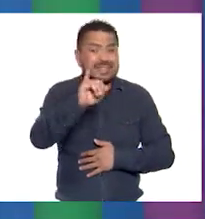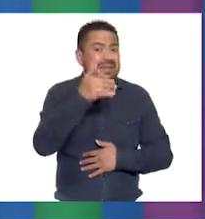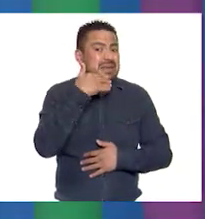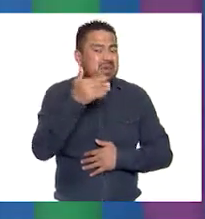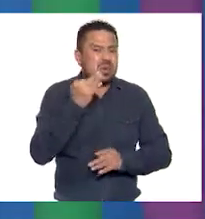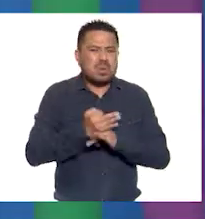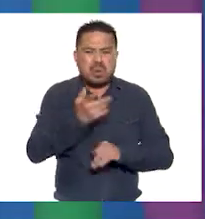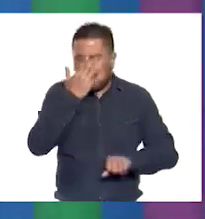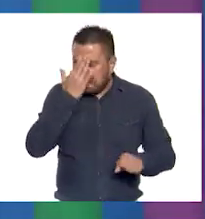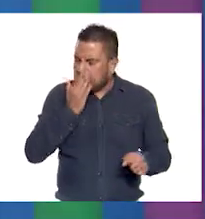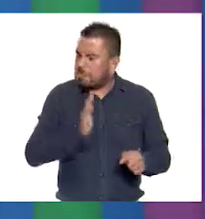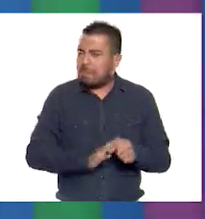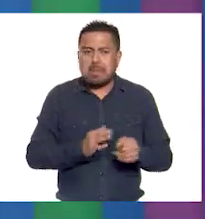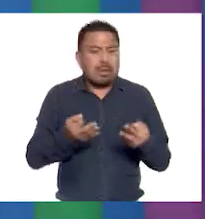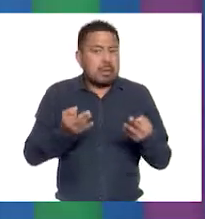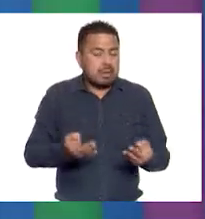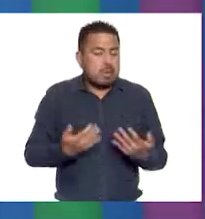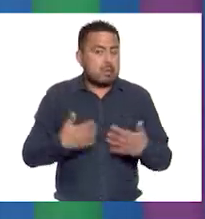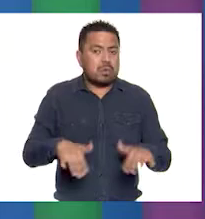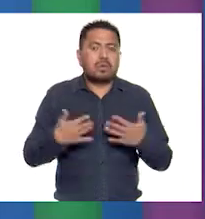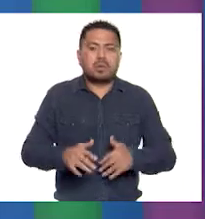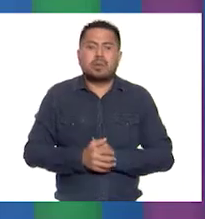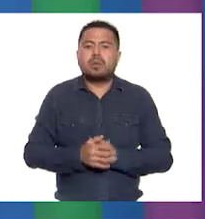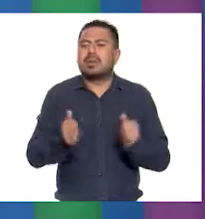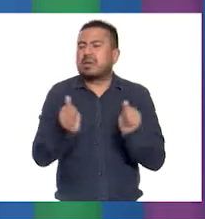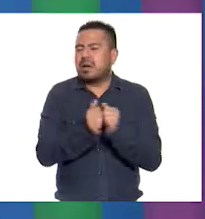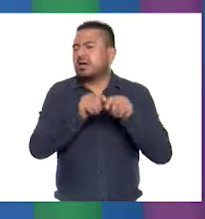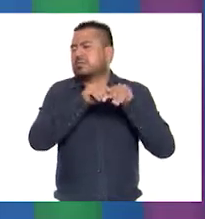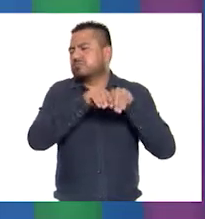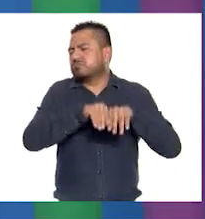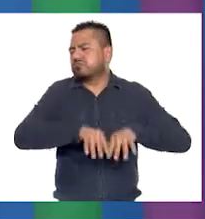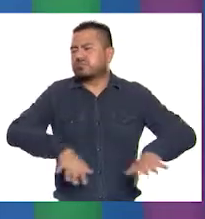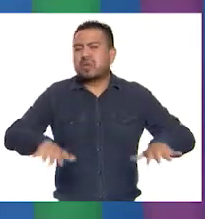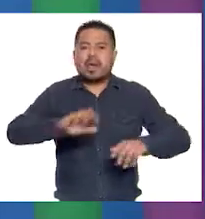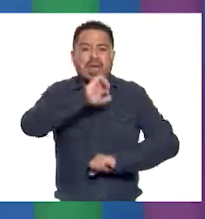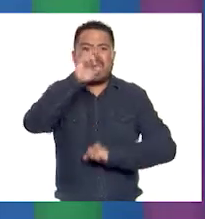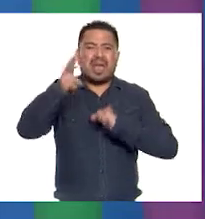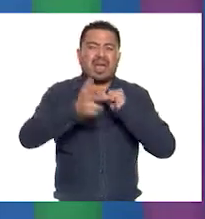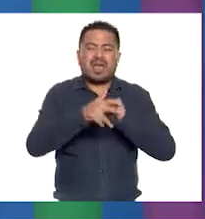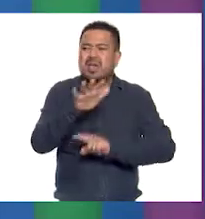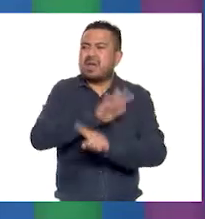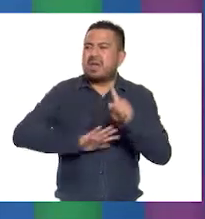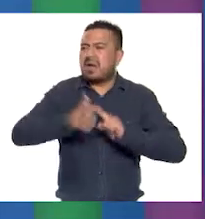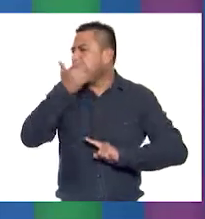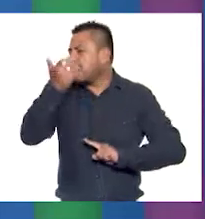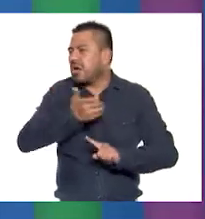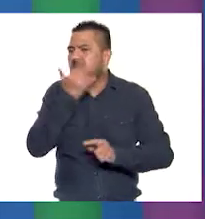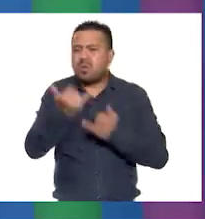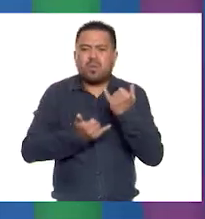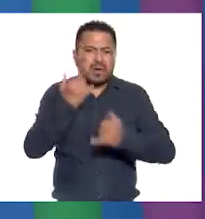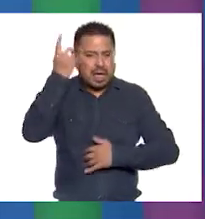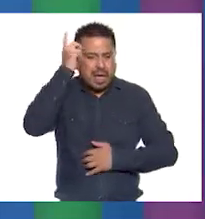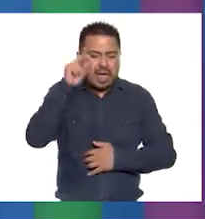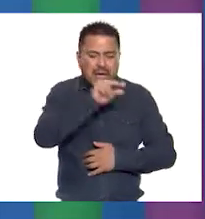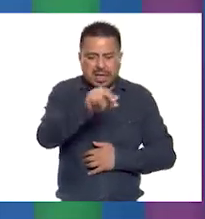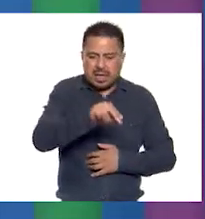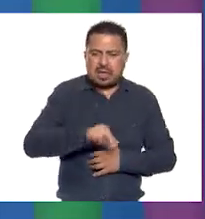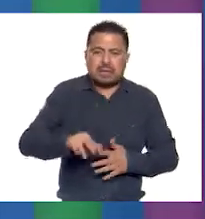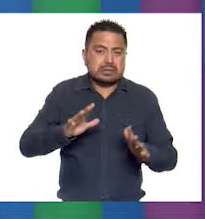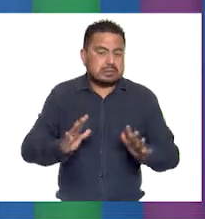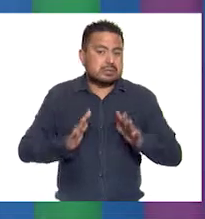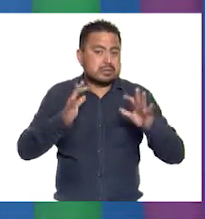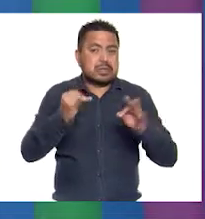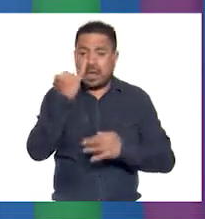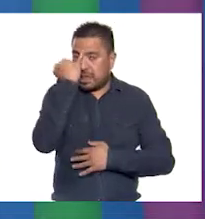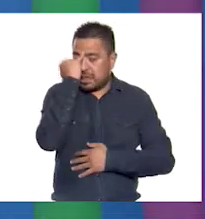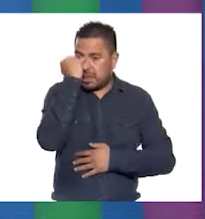Veo que tienes buena memoria. Con la expansión musulmana, en Europa se popularizó el juego del ajedrez, originario